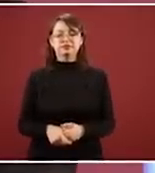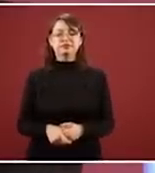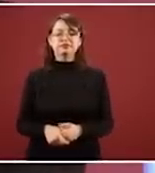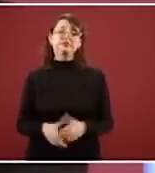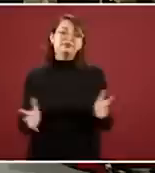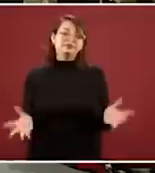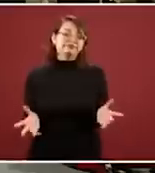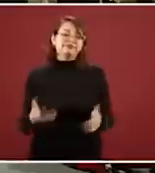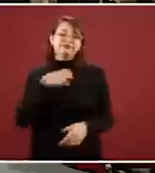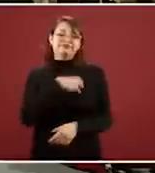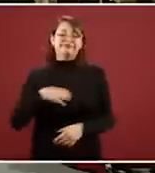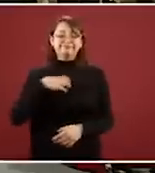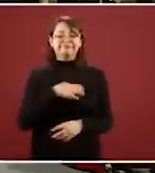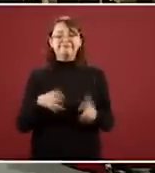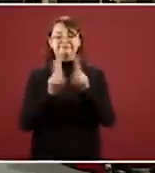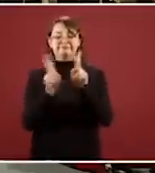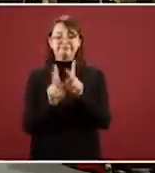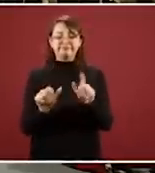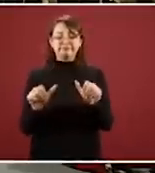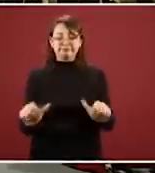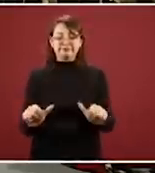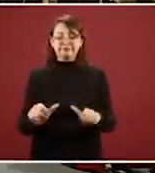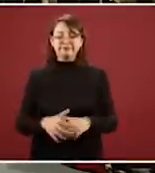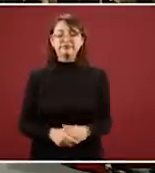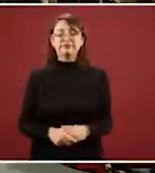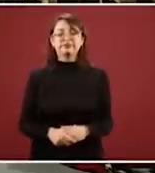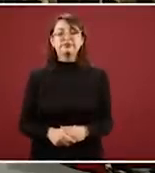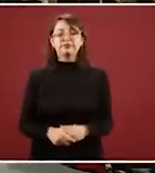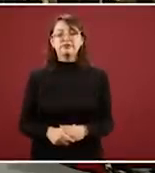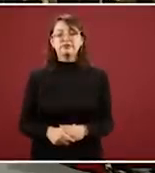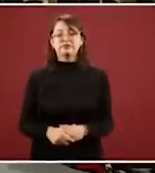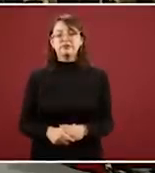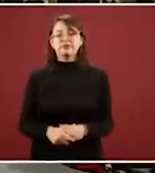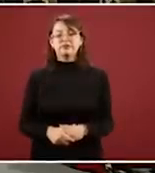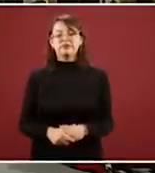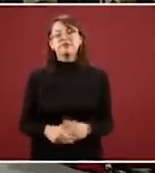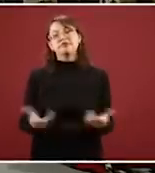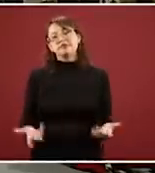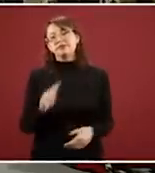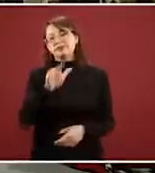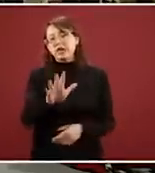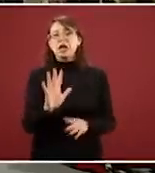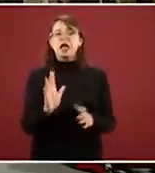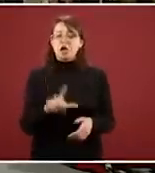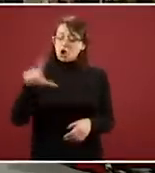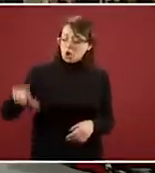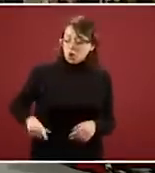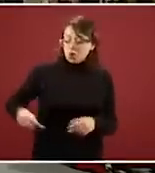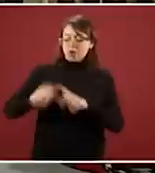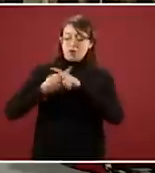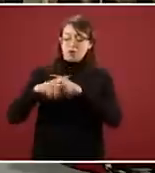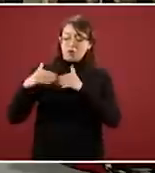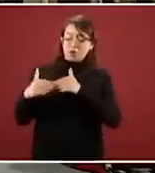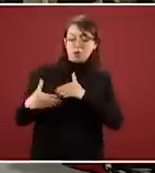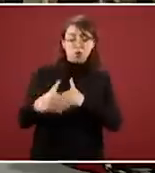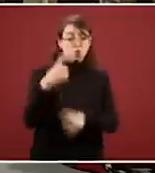contentos y en paz. Okay. Y pasada ya la curva de aprendizaje de todo gobierno que empieza, yo le preguntaría,